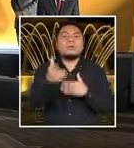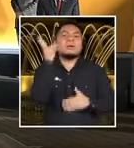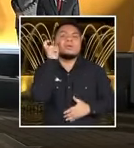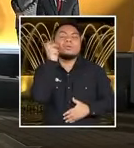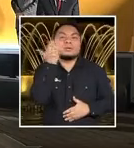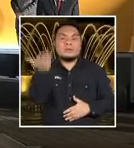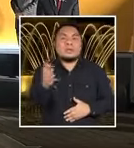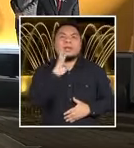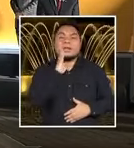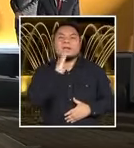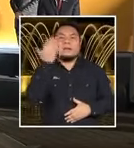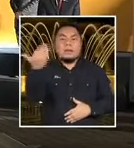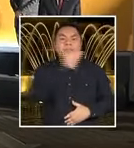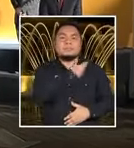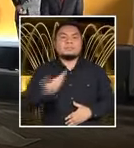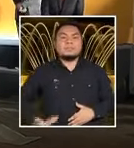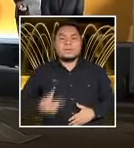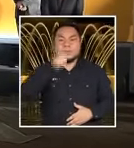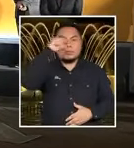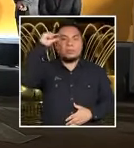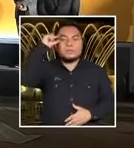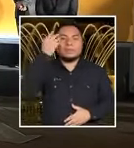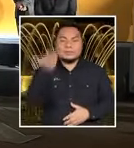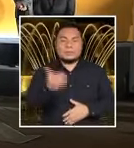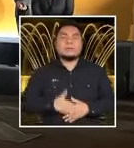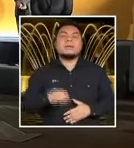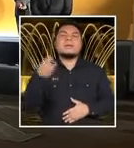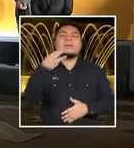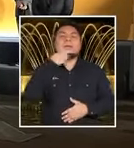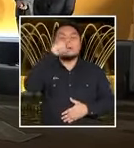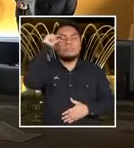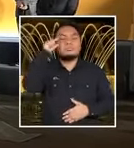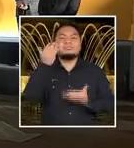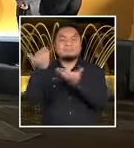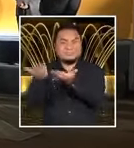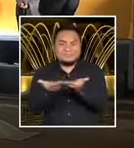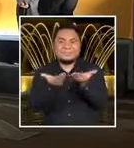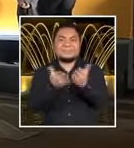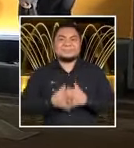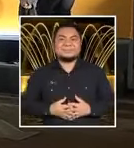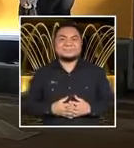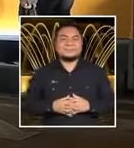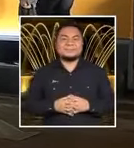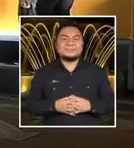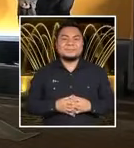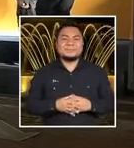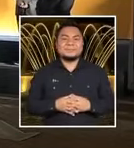escuchar las palabras del señor Presidente de la República, Martín Vizcarra Cornejo.